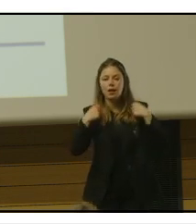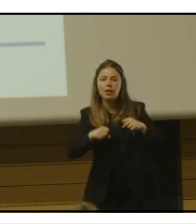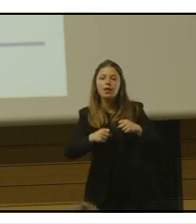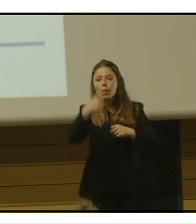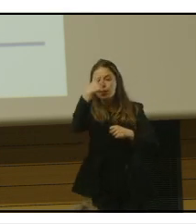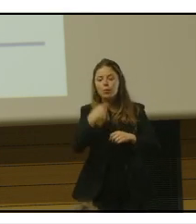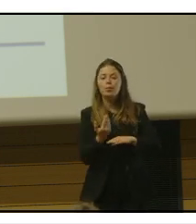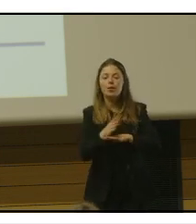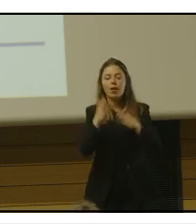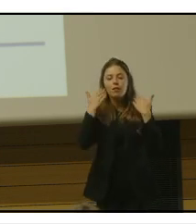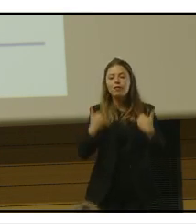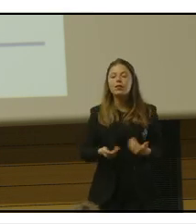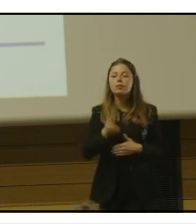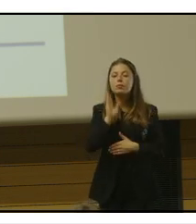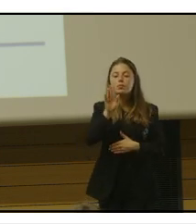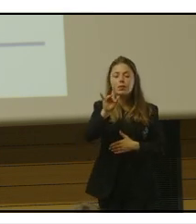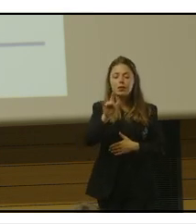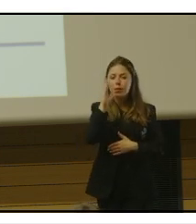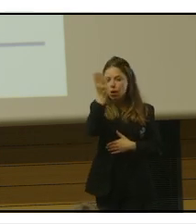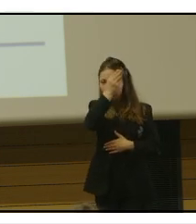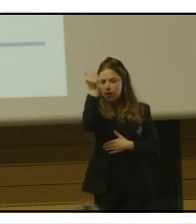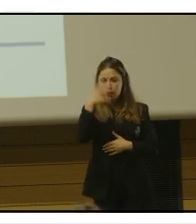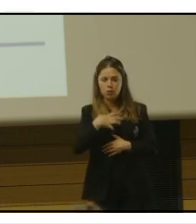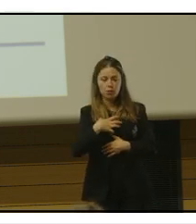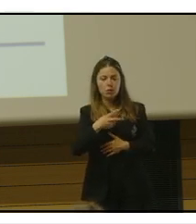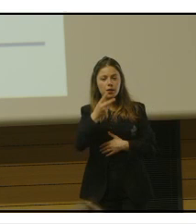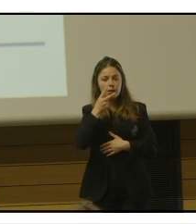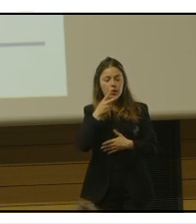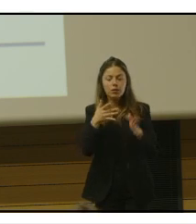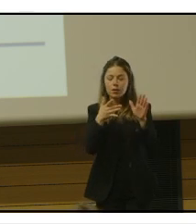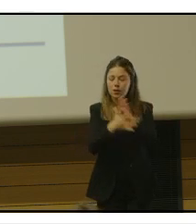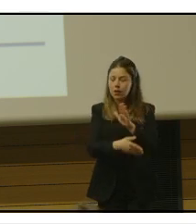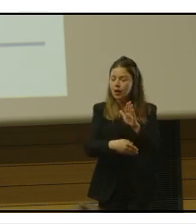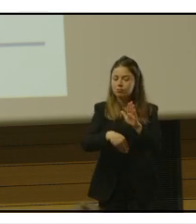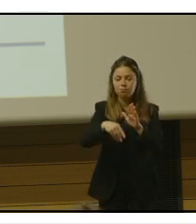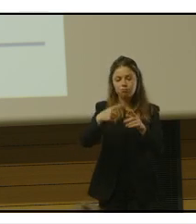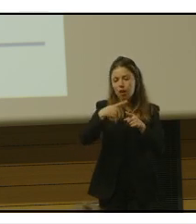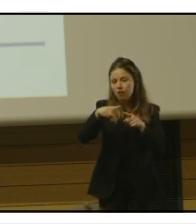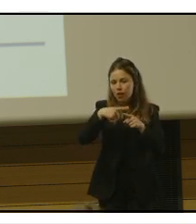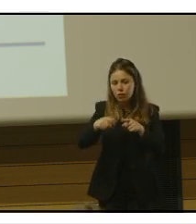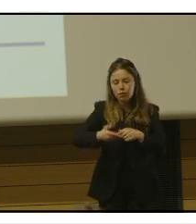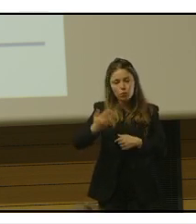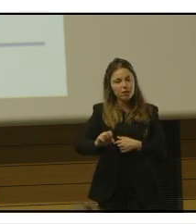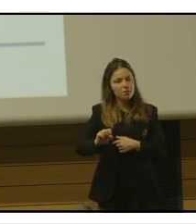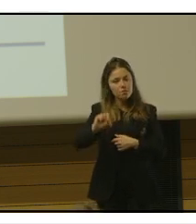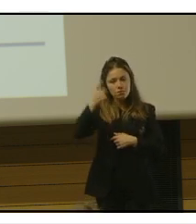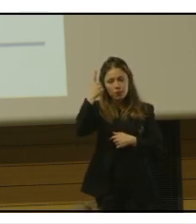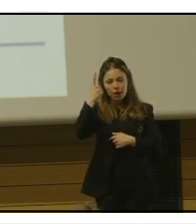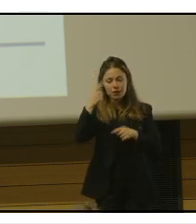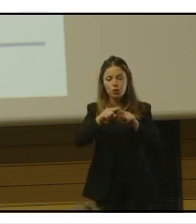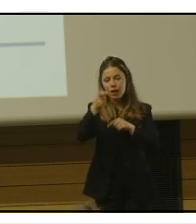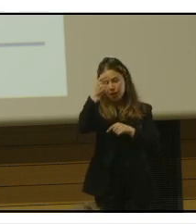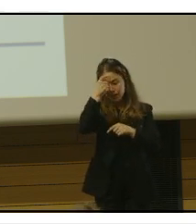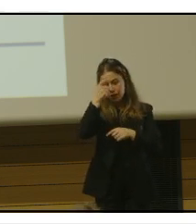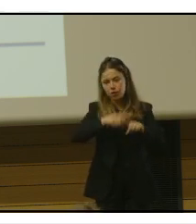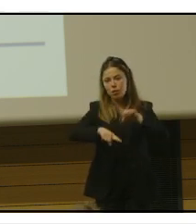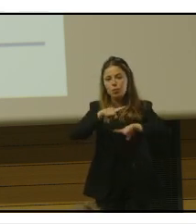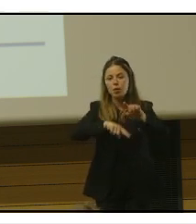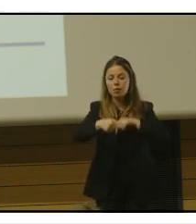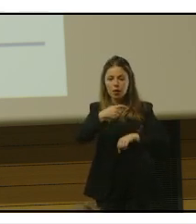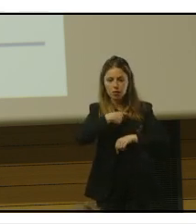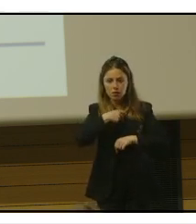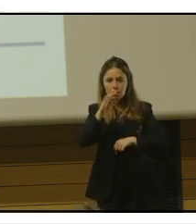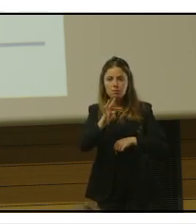que tienen es muy importante, pero no nos debemos olvidar, el tabaco es uno de los factores más importantes en el desarrollo de las enfermedades cardiovasculares